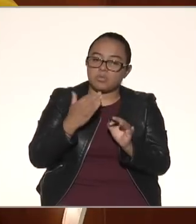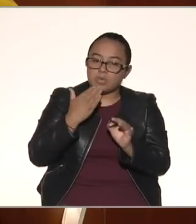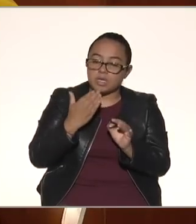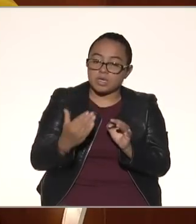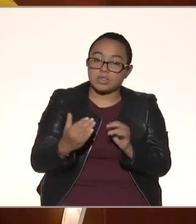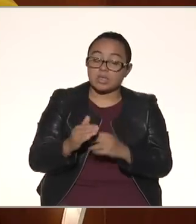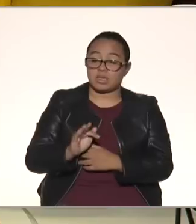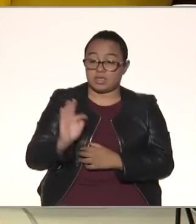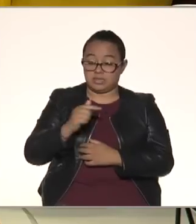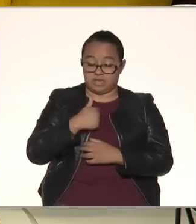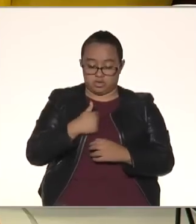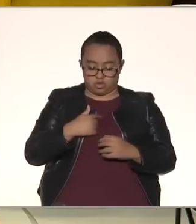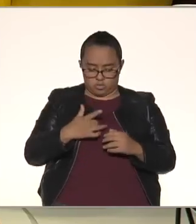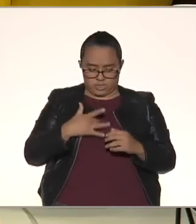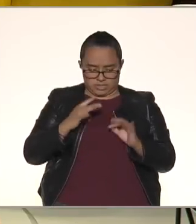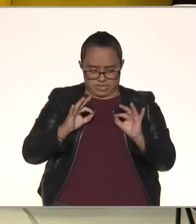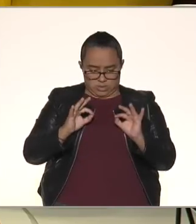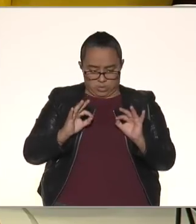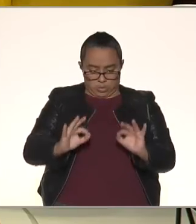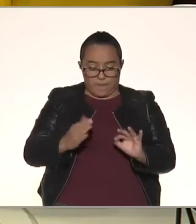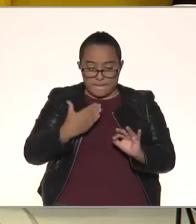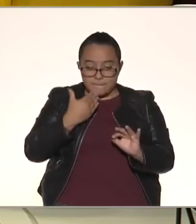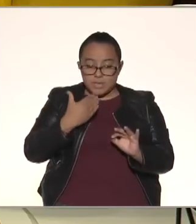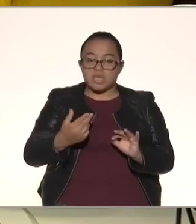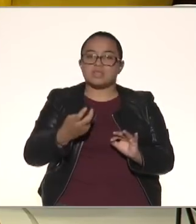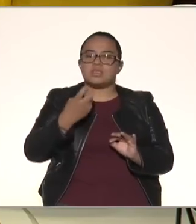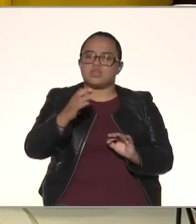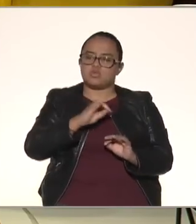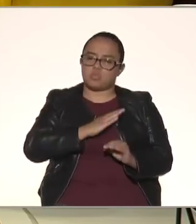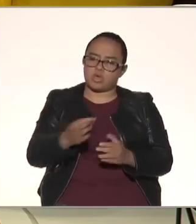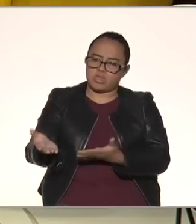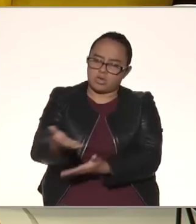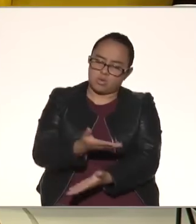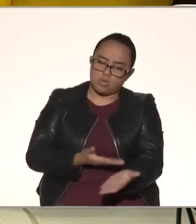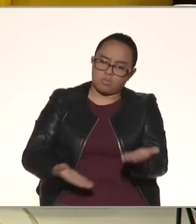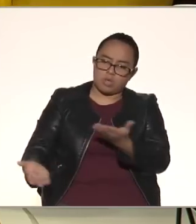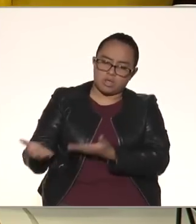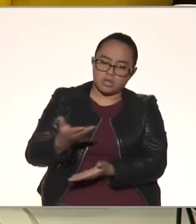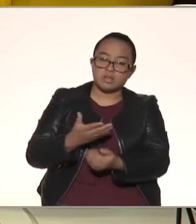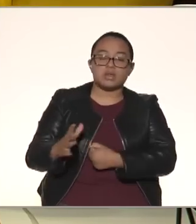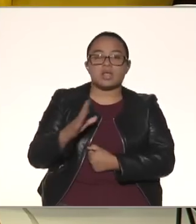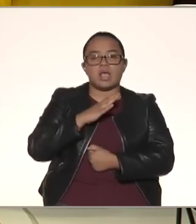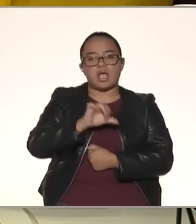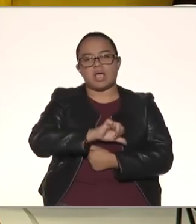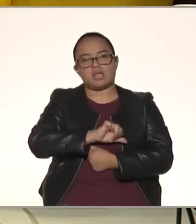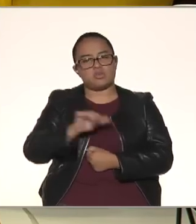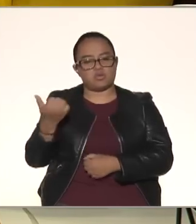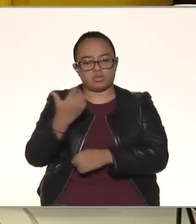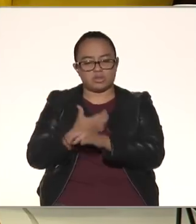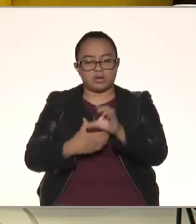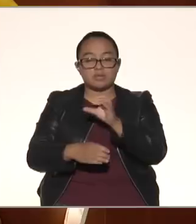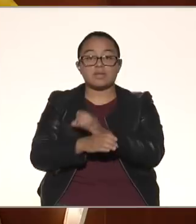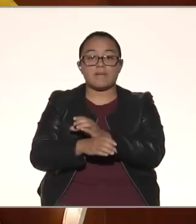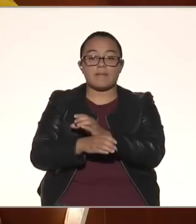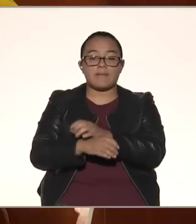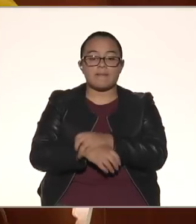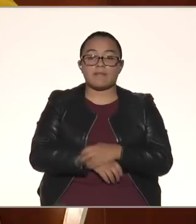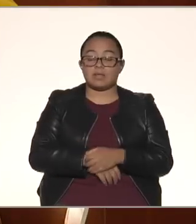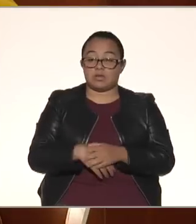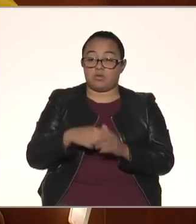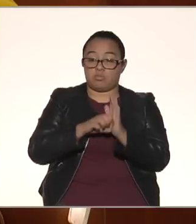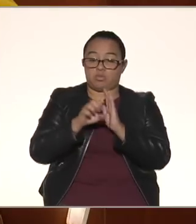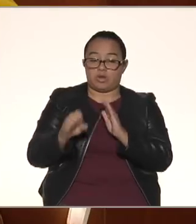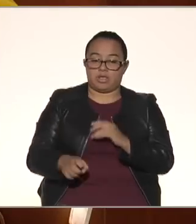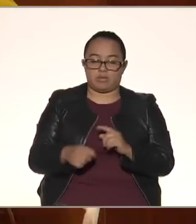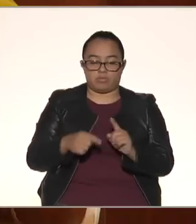cierto grado de plenitud, eso es lo que tengo para compartir. Hay otro aforismo que manejamos en Semiología que dice que la plenitud